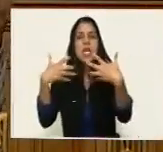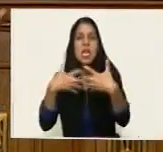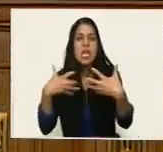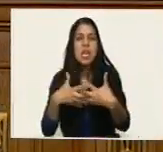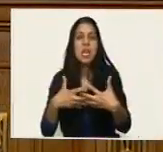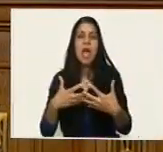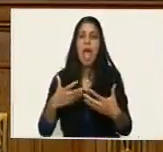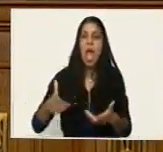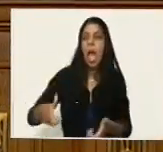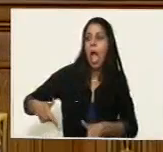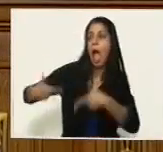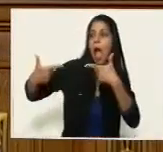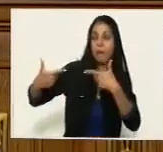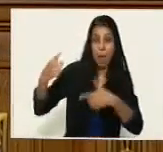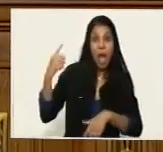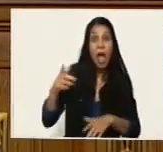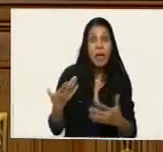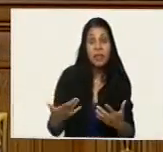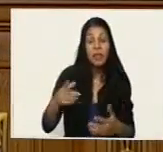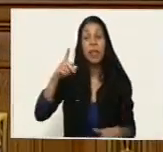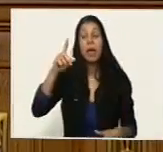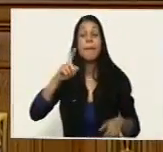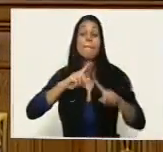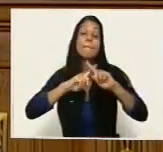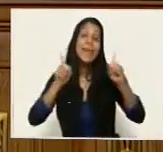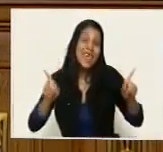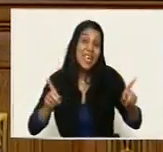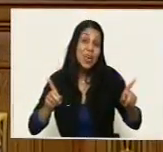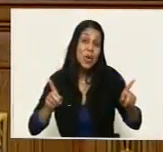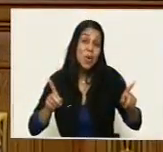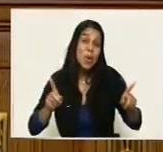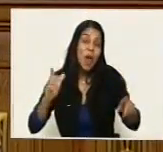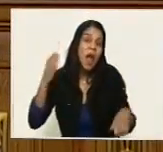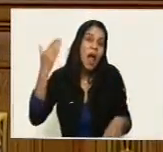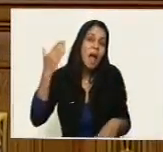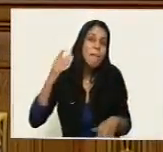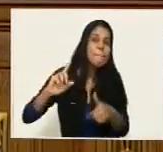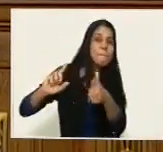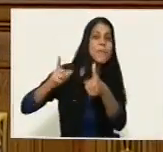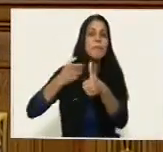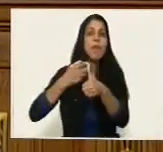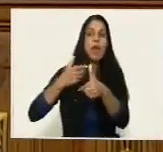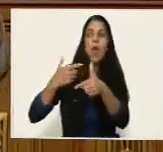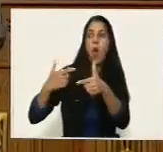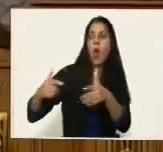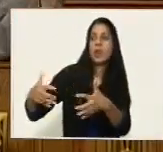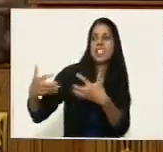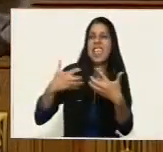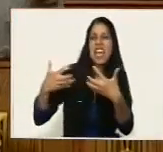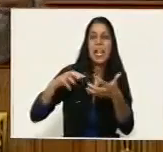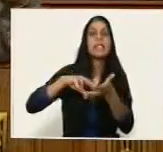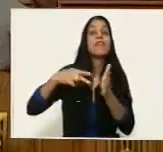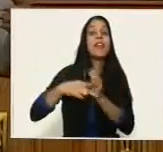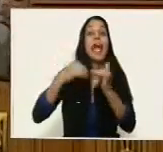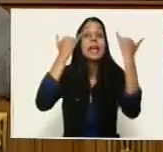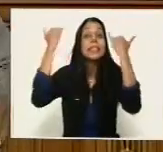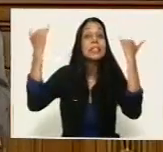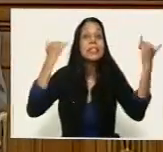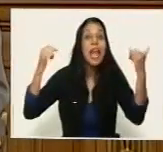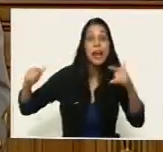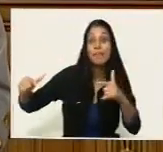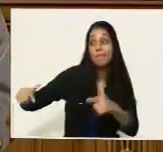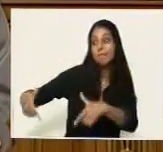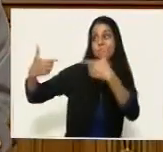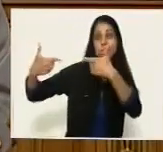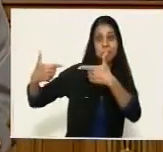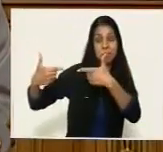las armas, sino creo que antes que nada es la guerra de las ideas, implicaba un gran debate